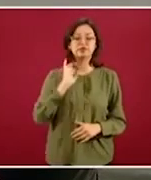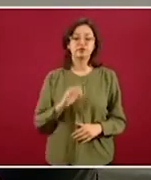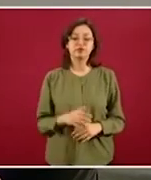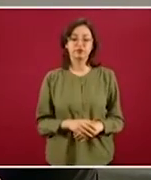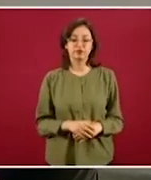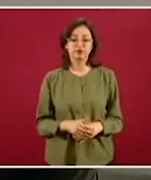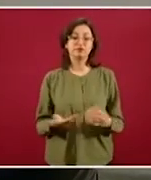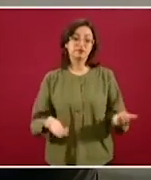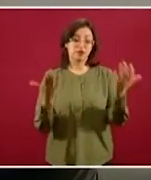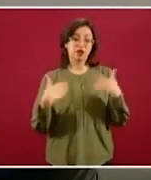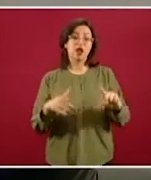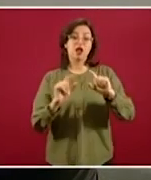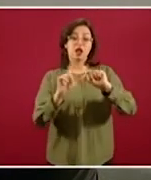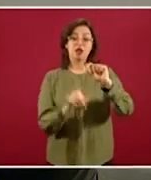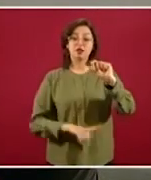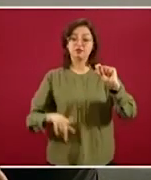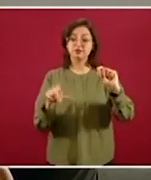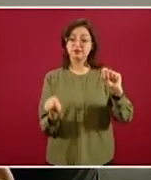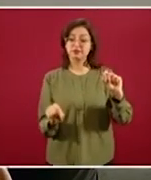nacional,